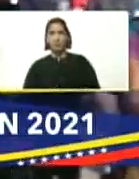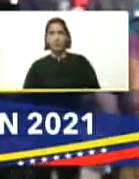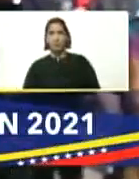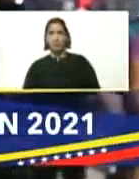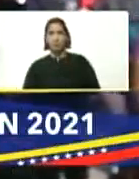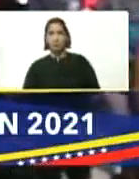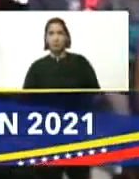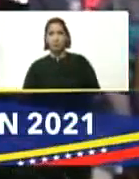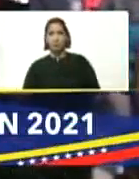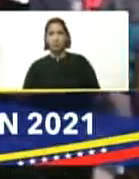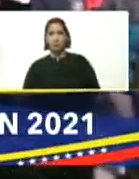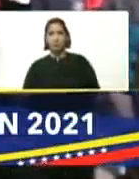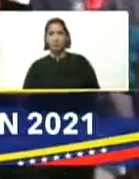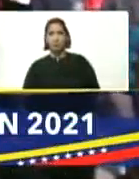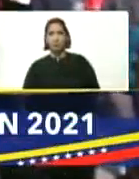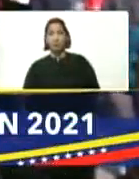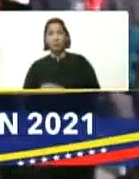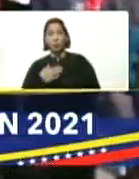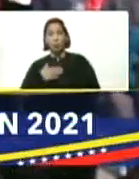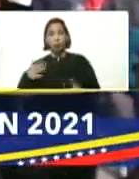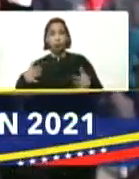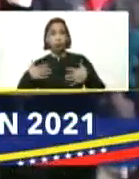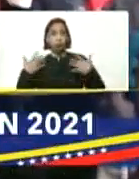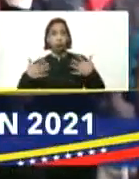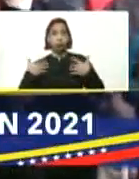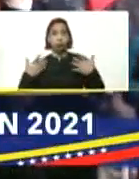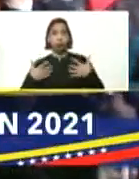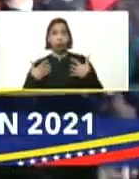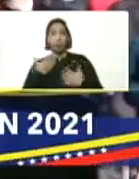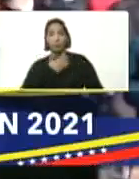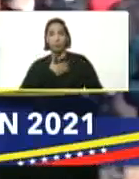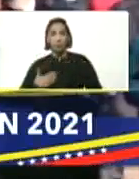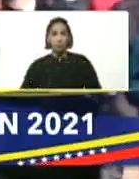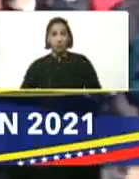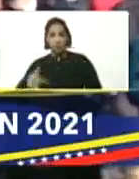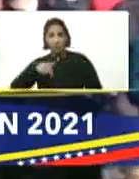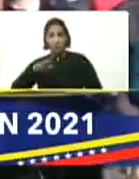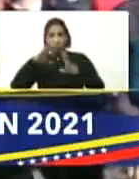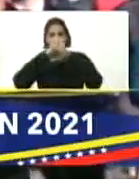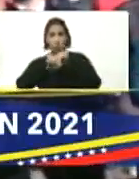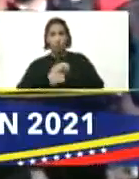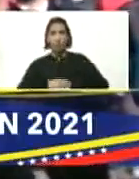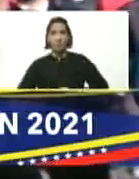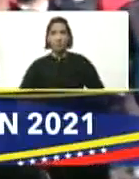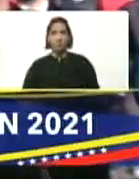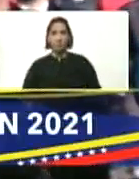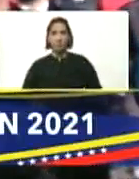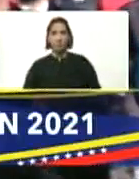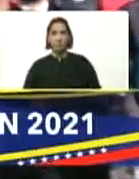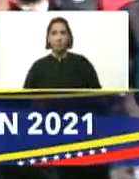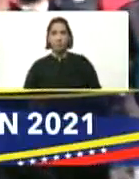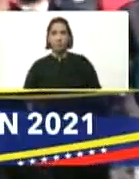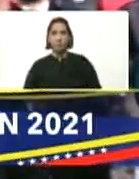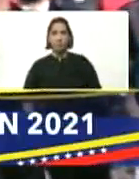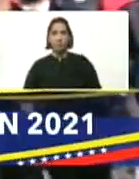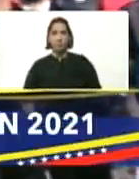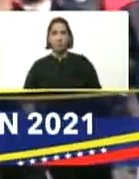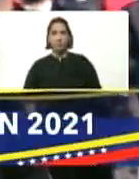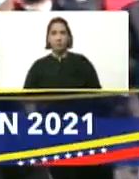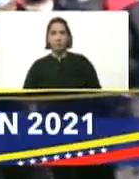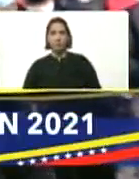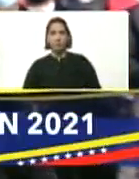Je suis ému. Estoy sumamente conmovido, presidente, esta noche. Je suis content d'avoir